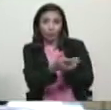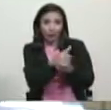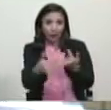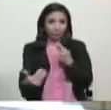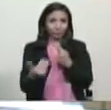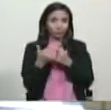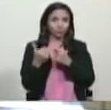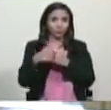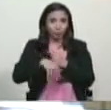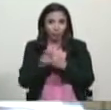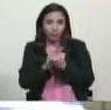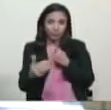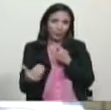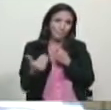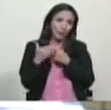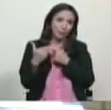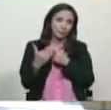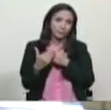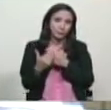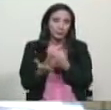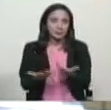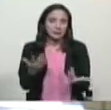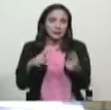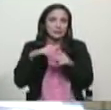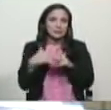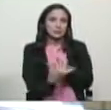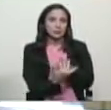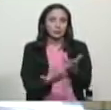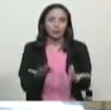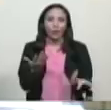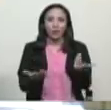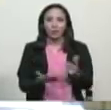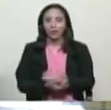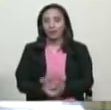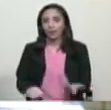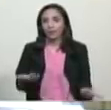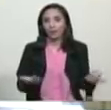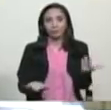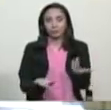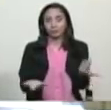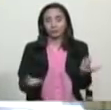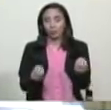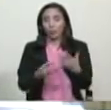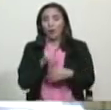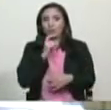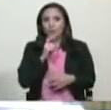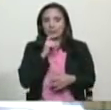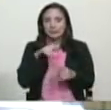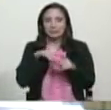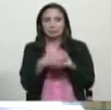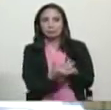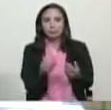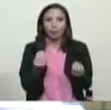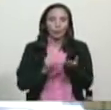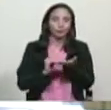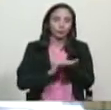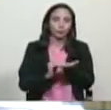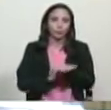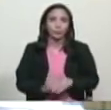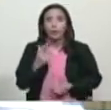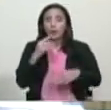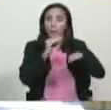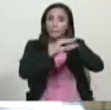Venezuela, nos pone en una situación aún de mayor reto, de mayor reto. Le digo a los